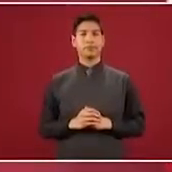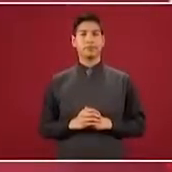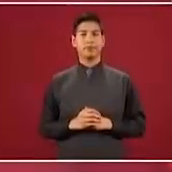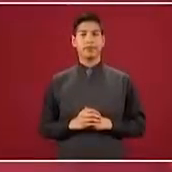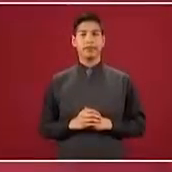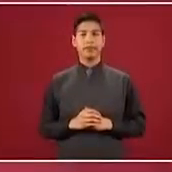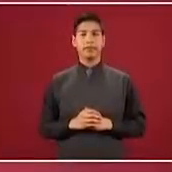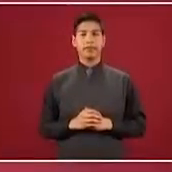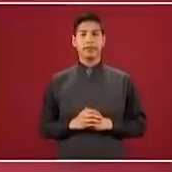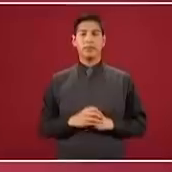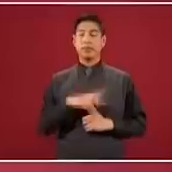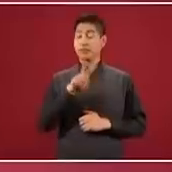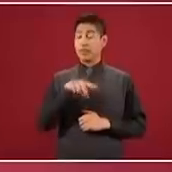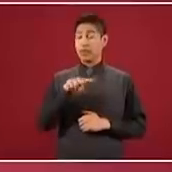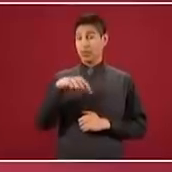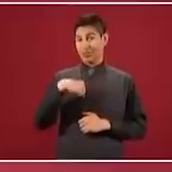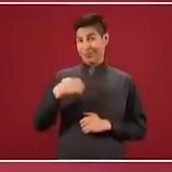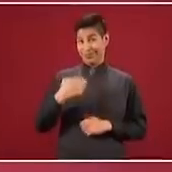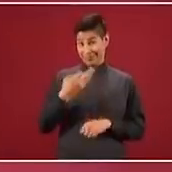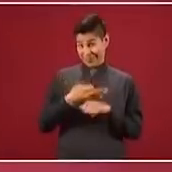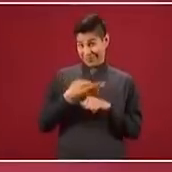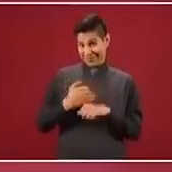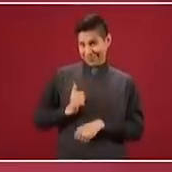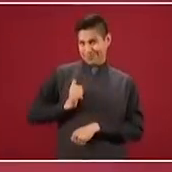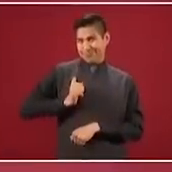Por cierto, aprovecho aquí para